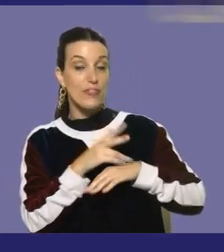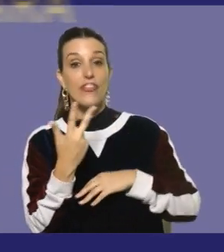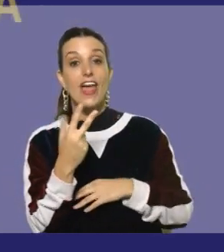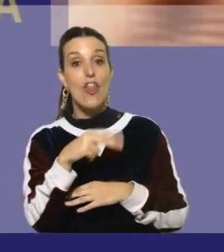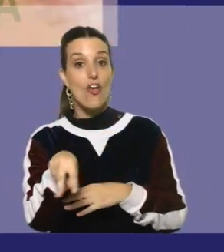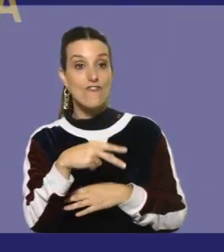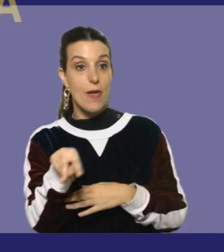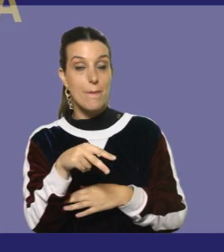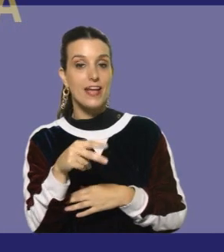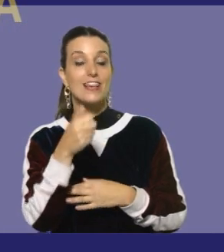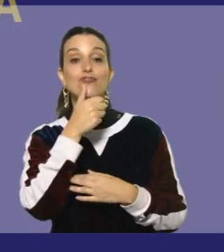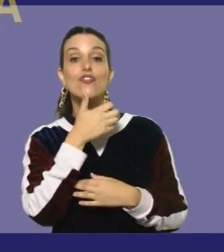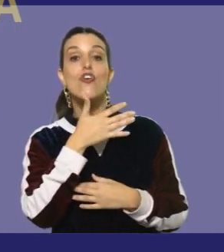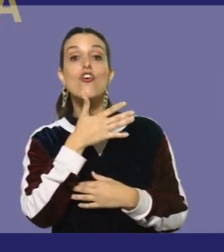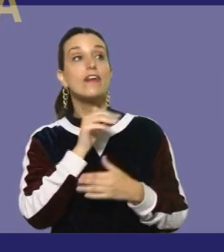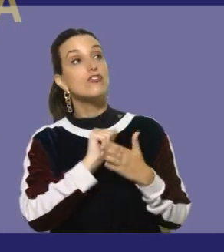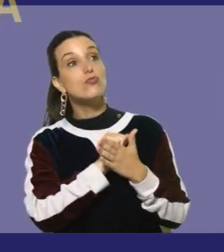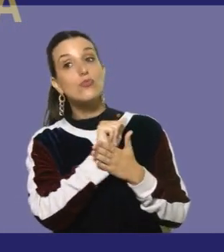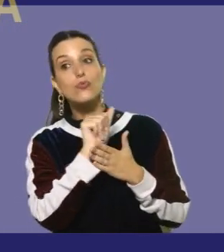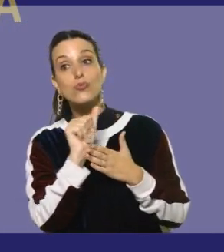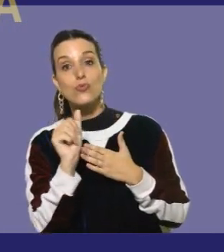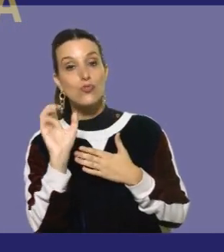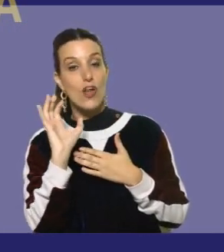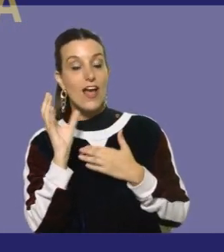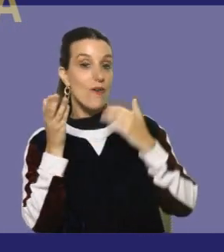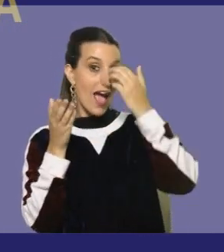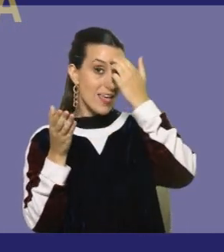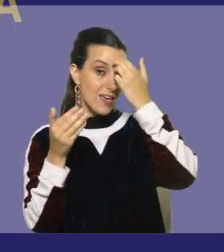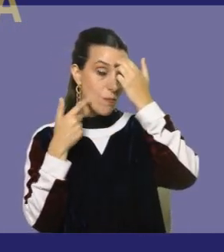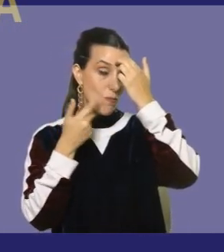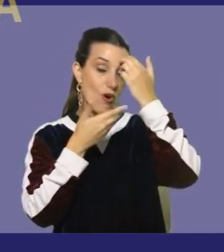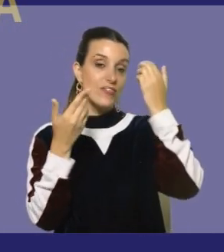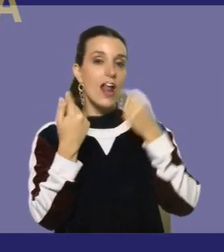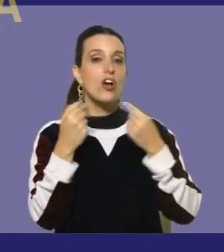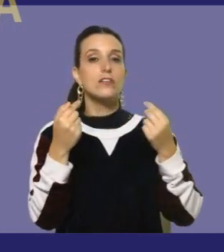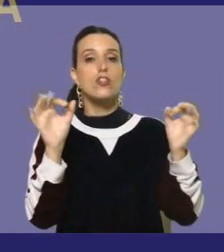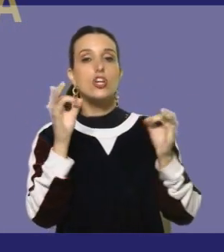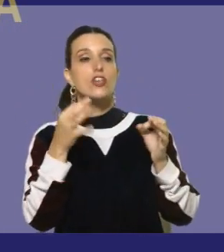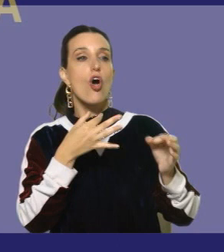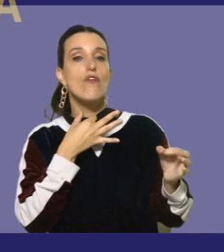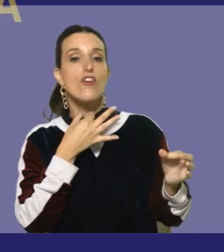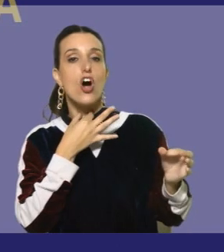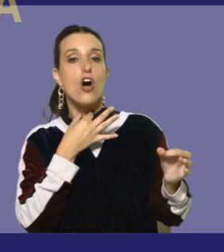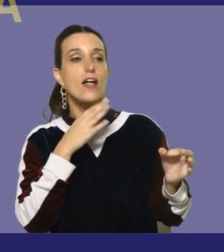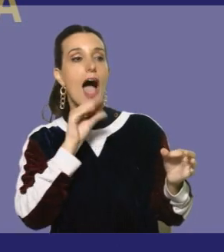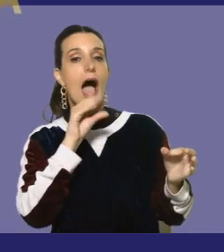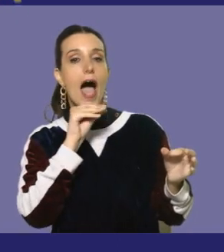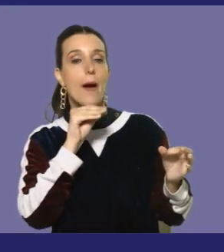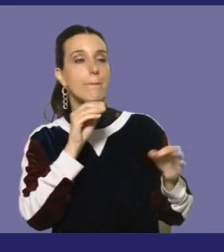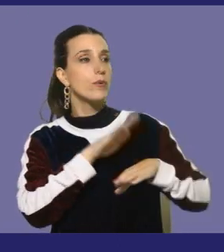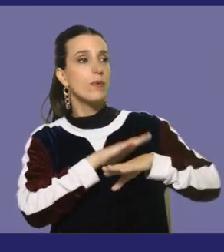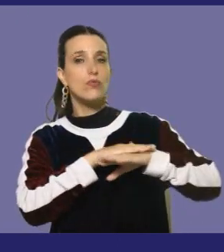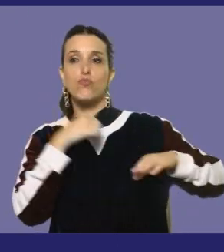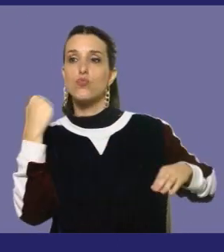noviembre, la historia de la radio en Uruguay, por allí se van a mezclar una cantidad de sonidos, de voces, de momentos